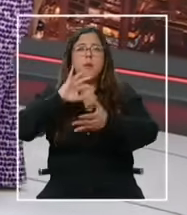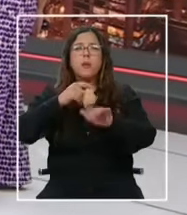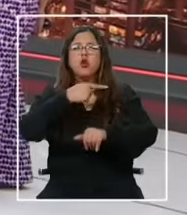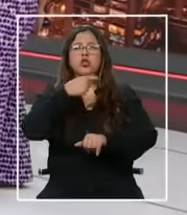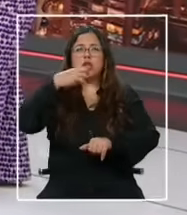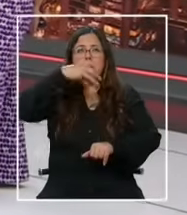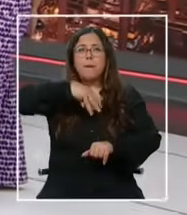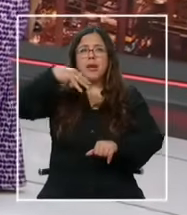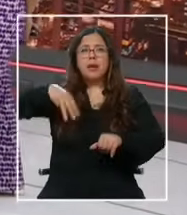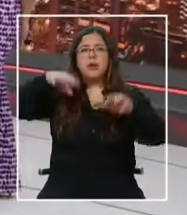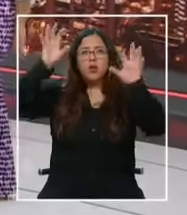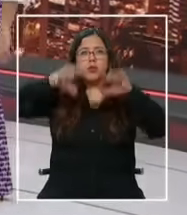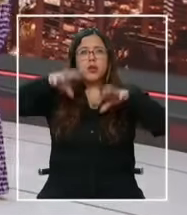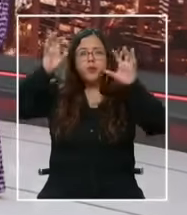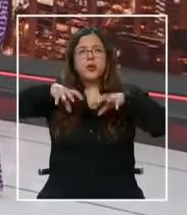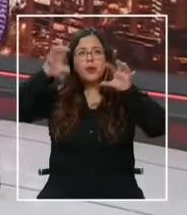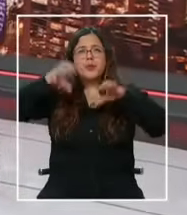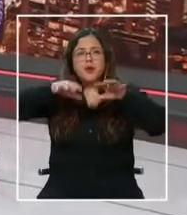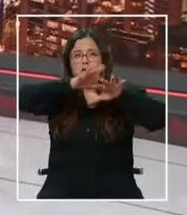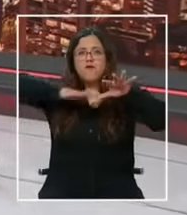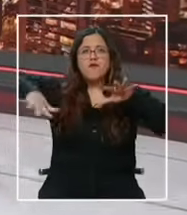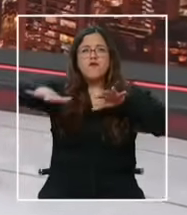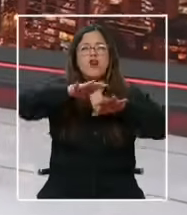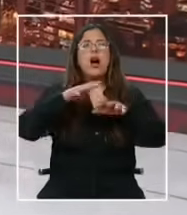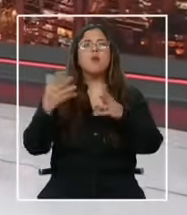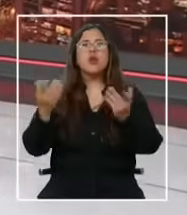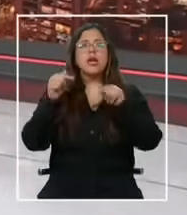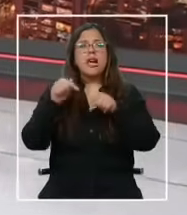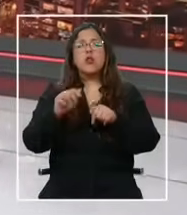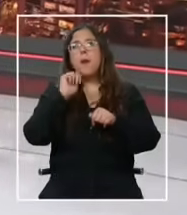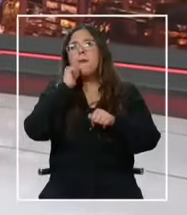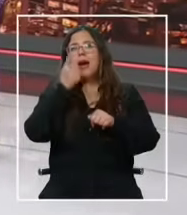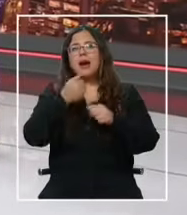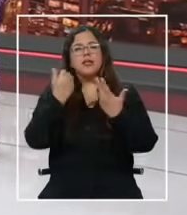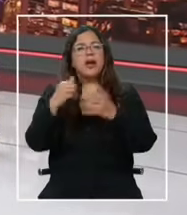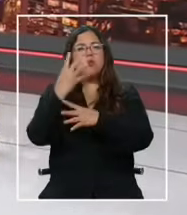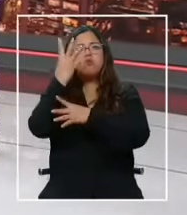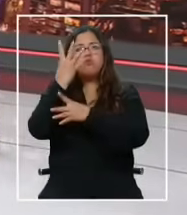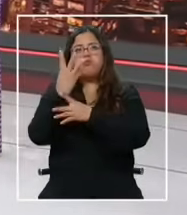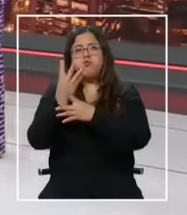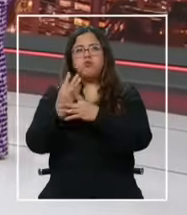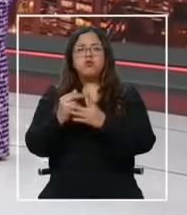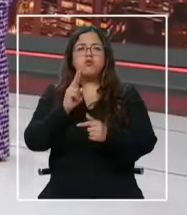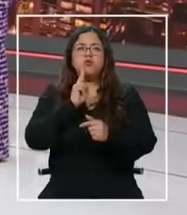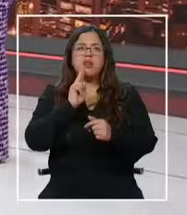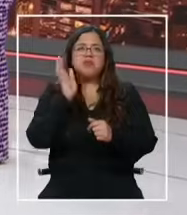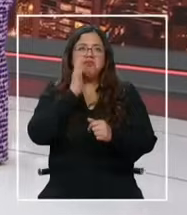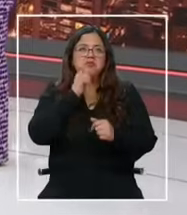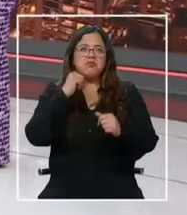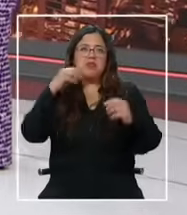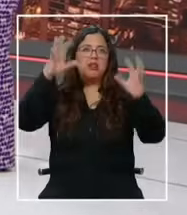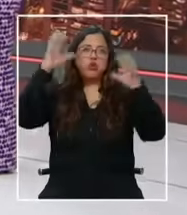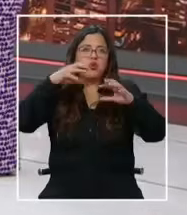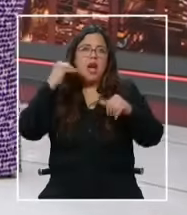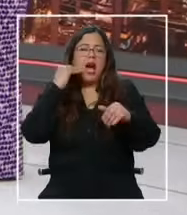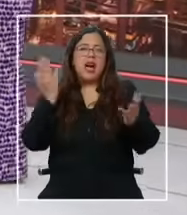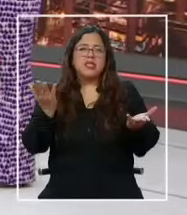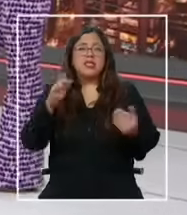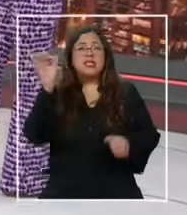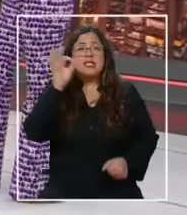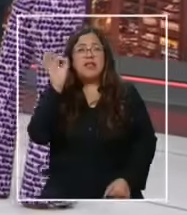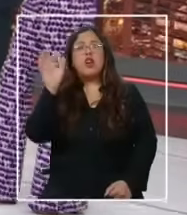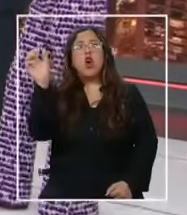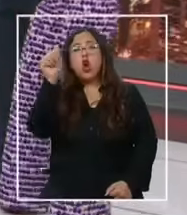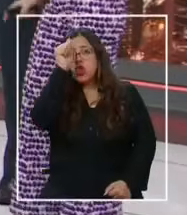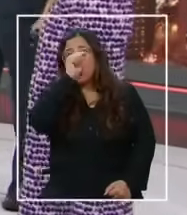100 mm en todo el evento ya en los valles porque esto empieza a declinar ya mañana el viernes prácticamente no hay lluvias ya y vuelve el día sábado